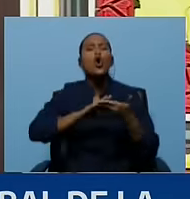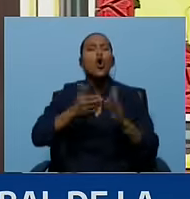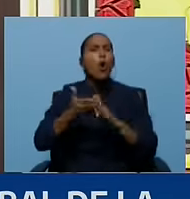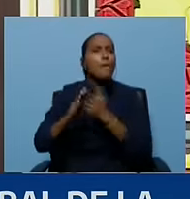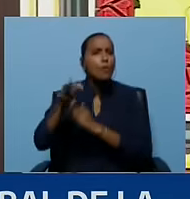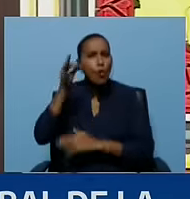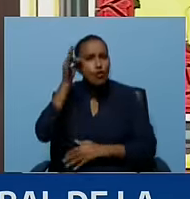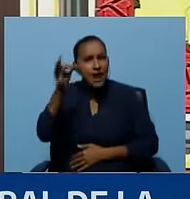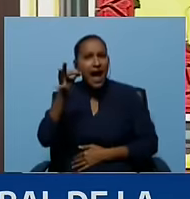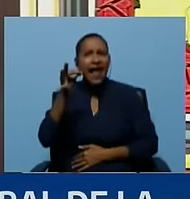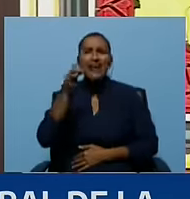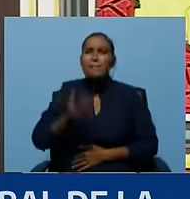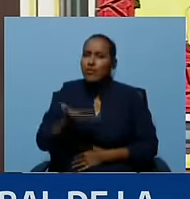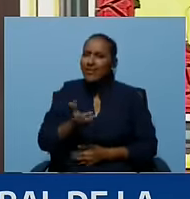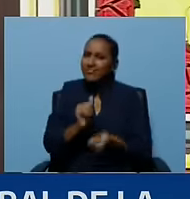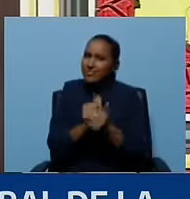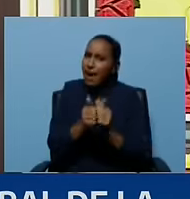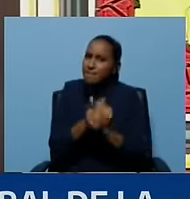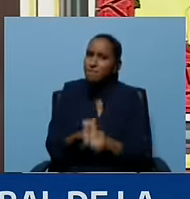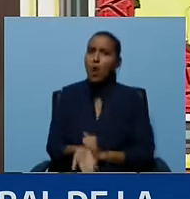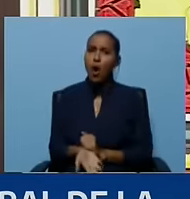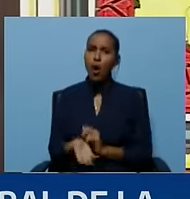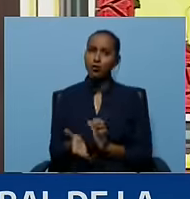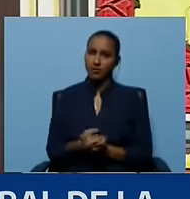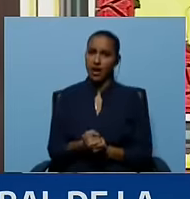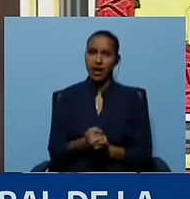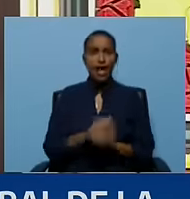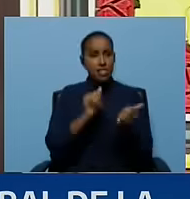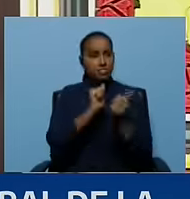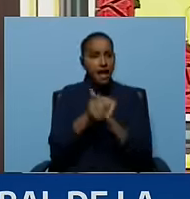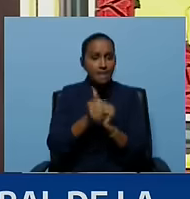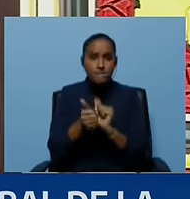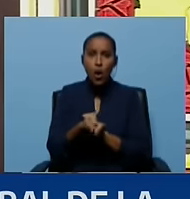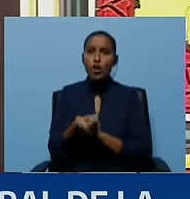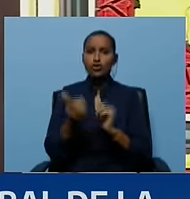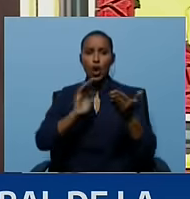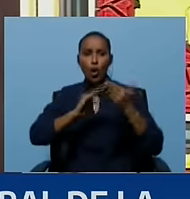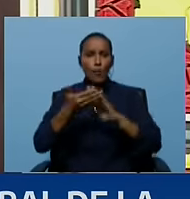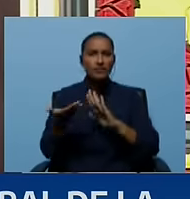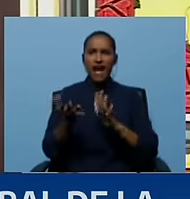comunales, el deporte comunitario, el deporte de barrio.